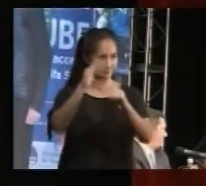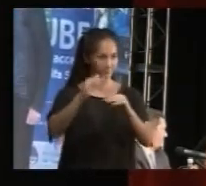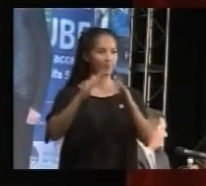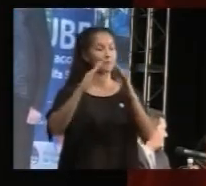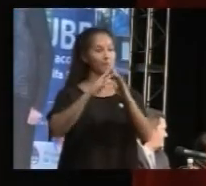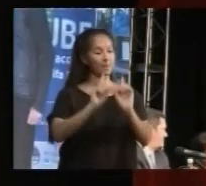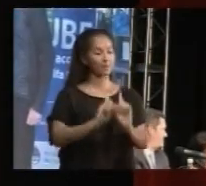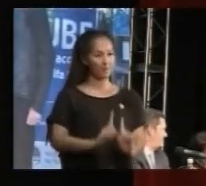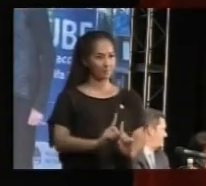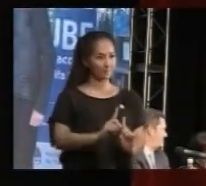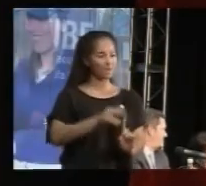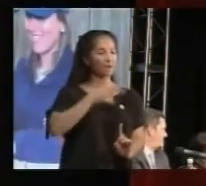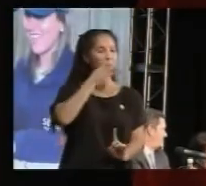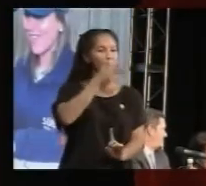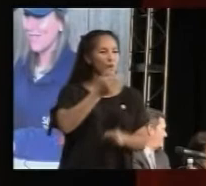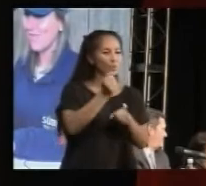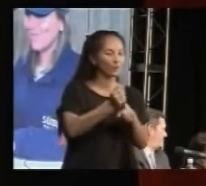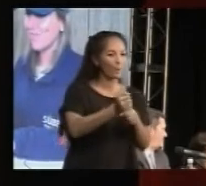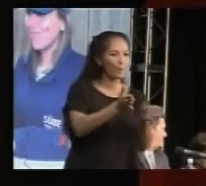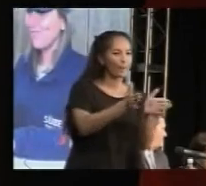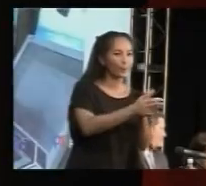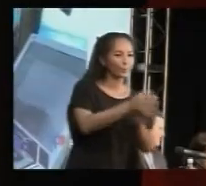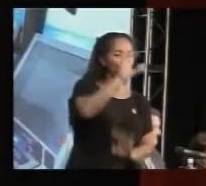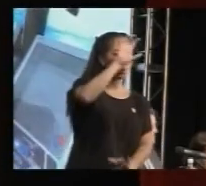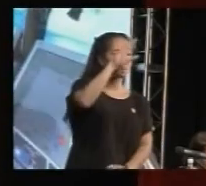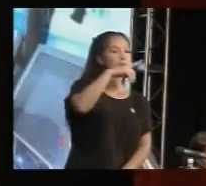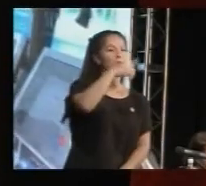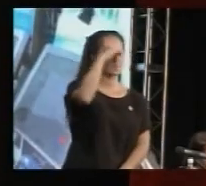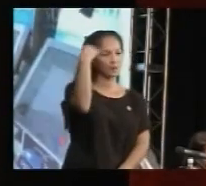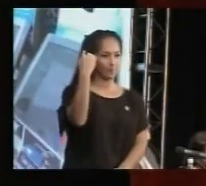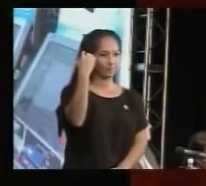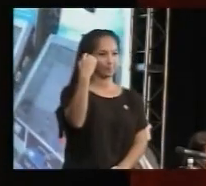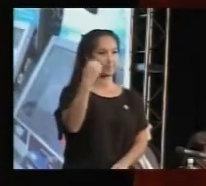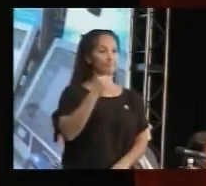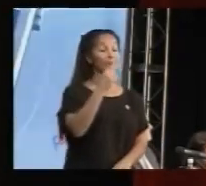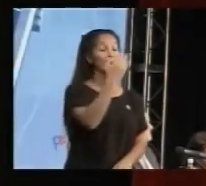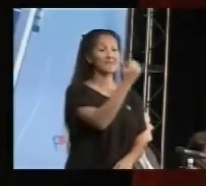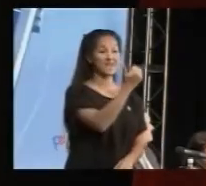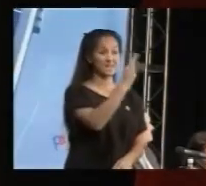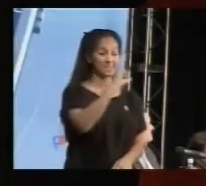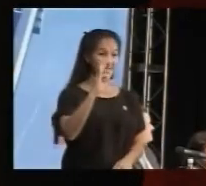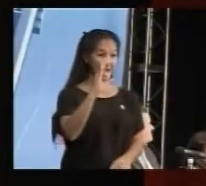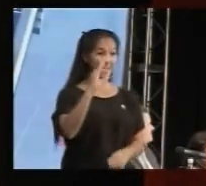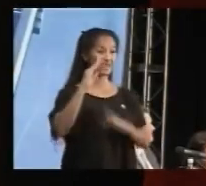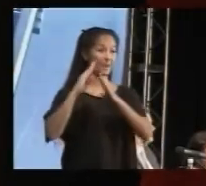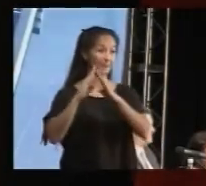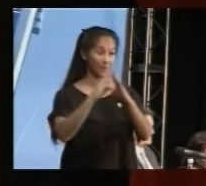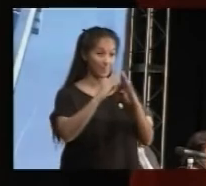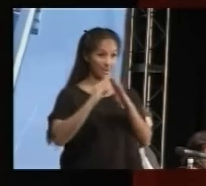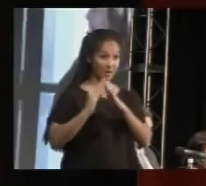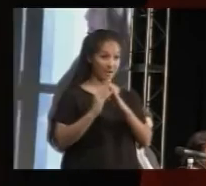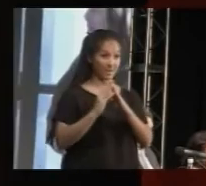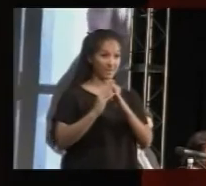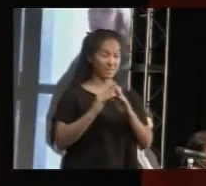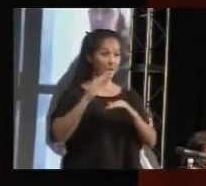vivienda también quiero mencionar el trabajo conjunto con la provincia y la nación. A las 600 viviendas del programa Procrear que se construyen